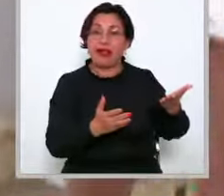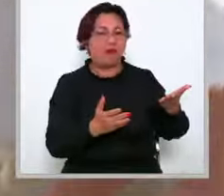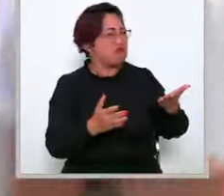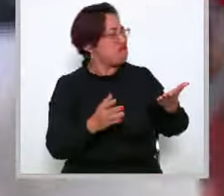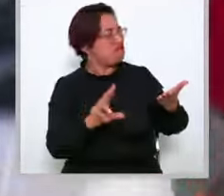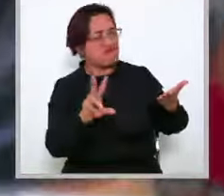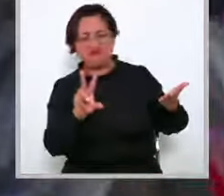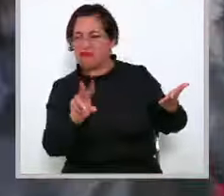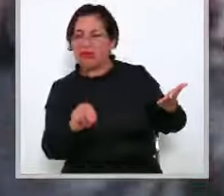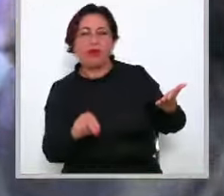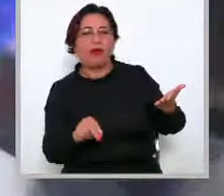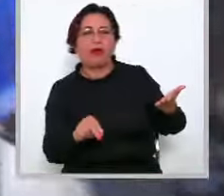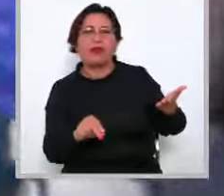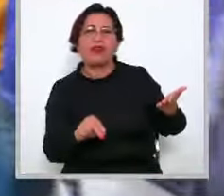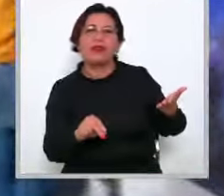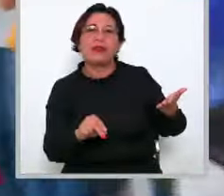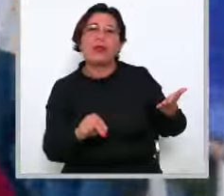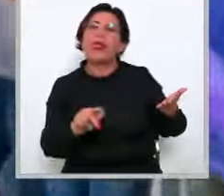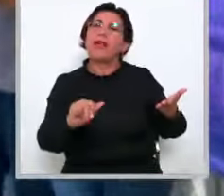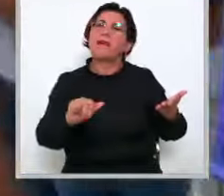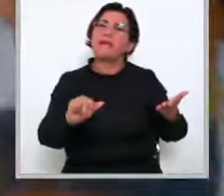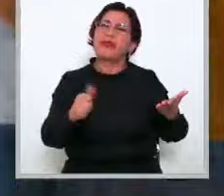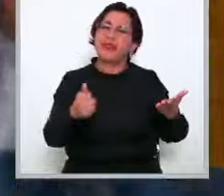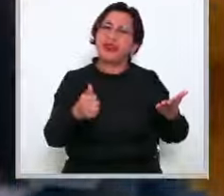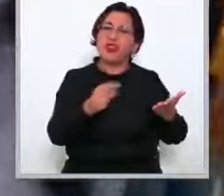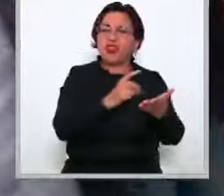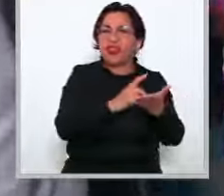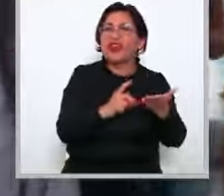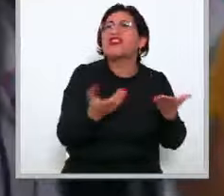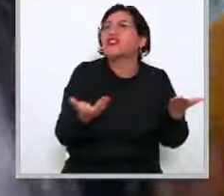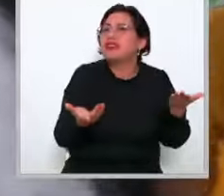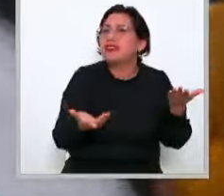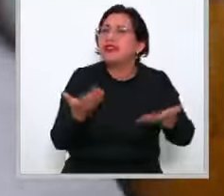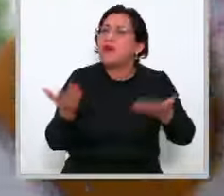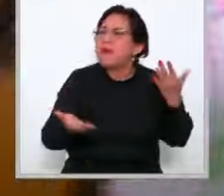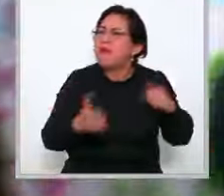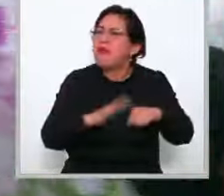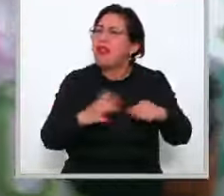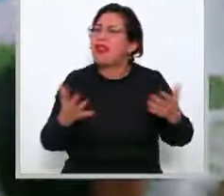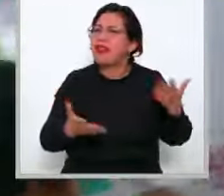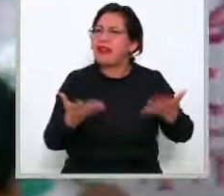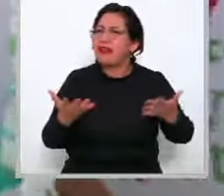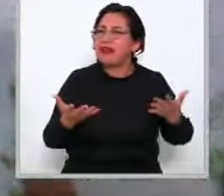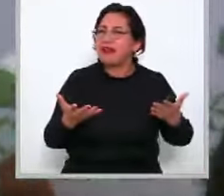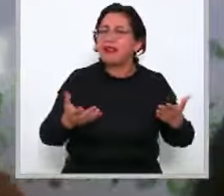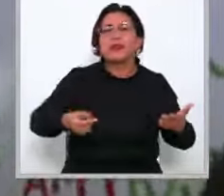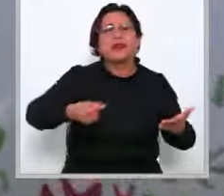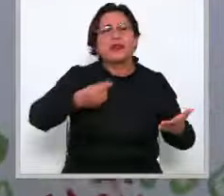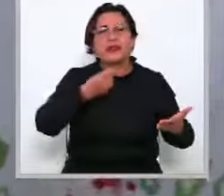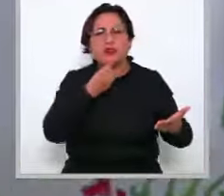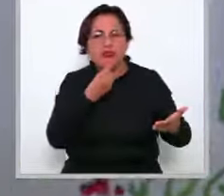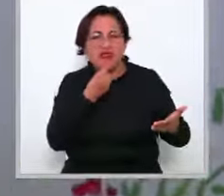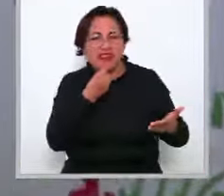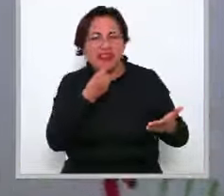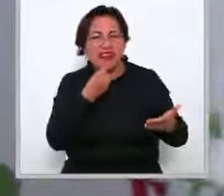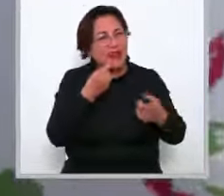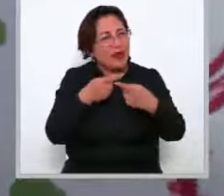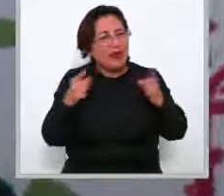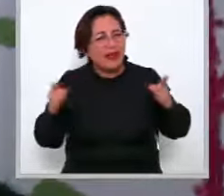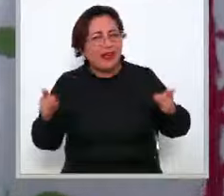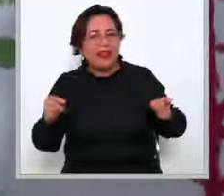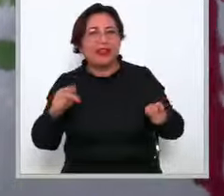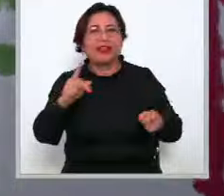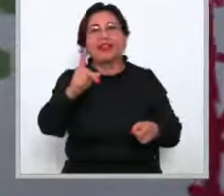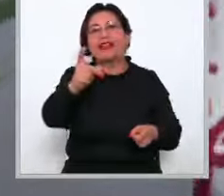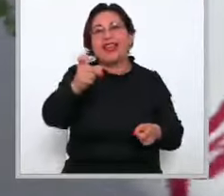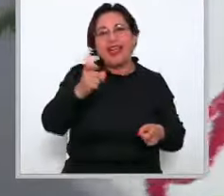tenemos muchísimos otros derechos más y por ejemplo para ello sé que hay muchas niñas y niños que también están participando en este proyecto. Ejemplo de ello es Xochitl